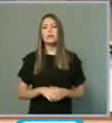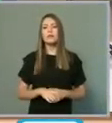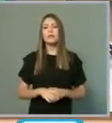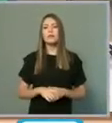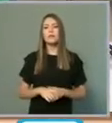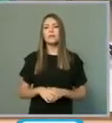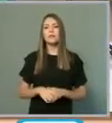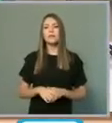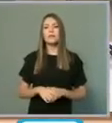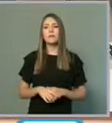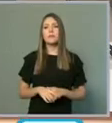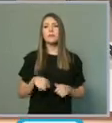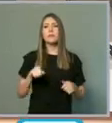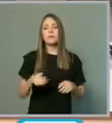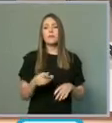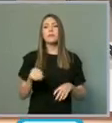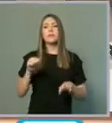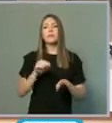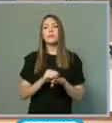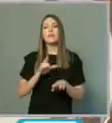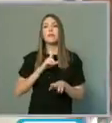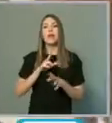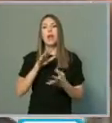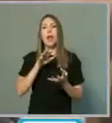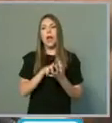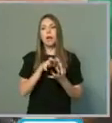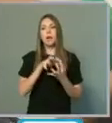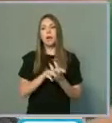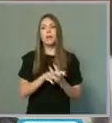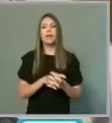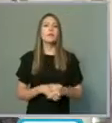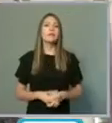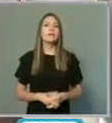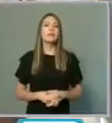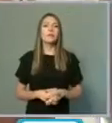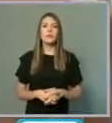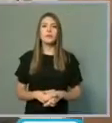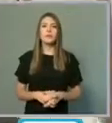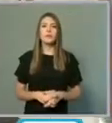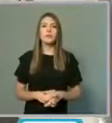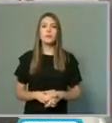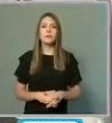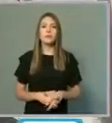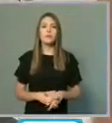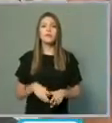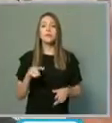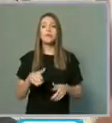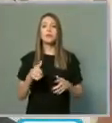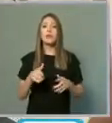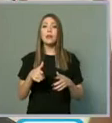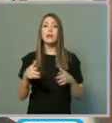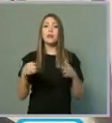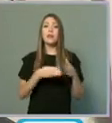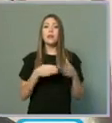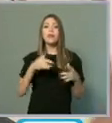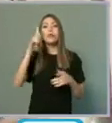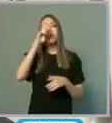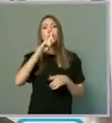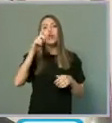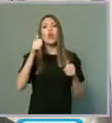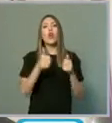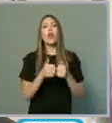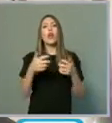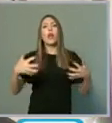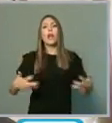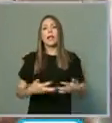ahí poquito. Voy a agregar mis hamburguesas, ¿ok? Ahora, esta receta se sugiere acompañar con una